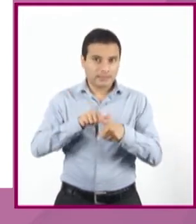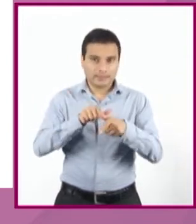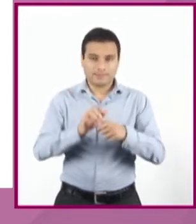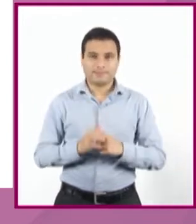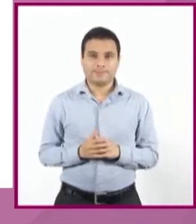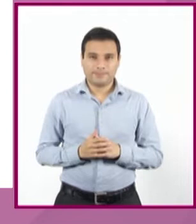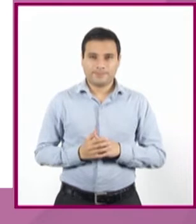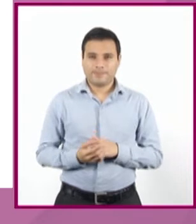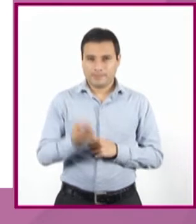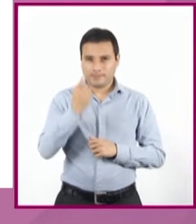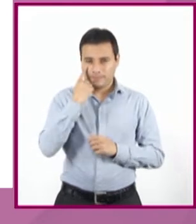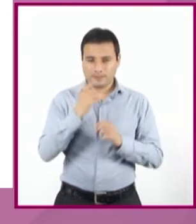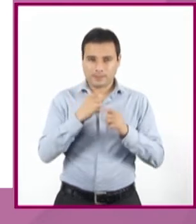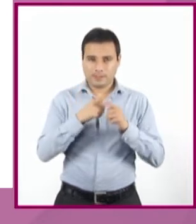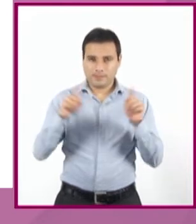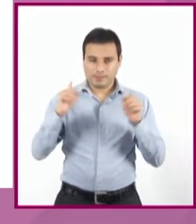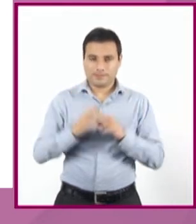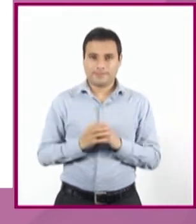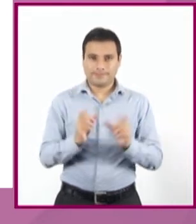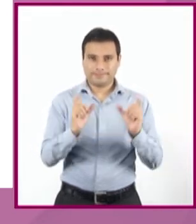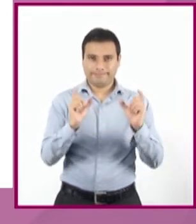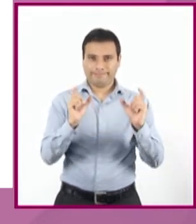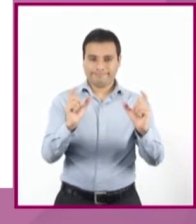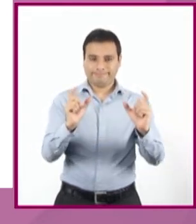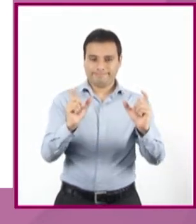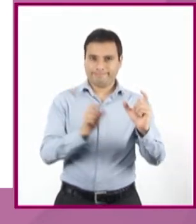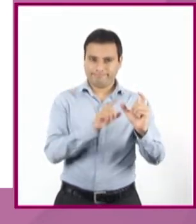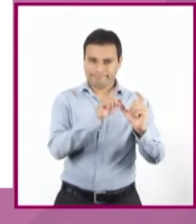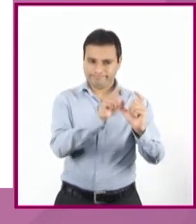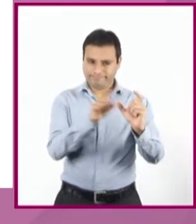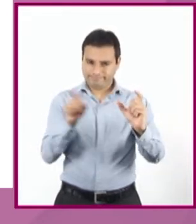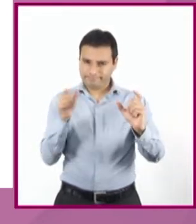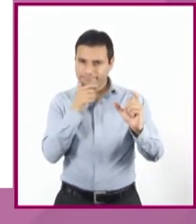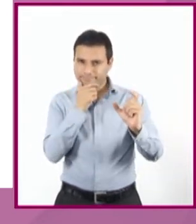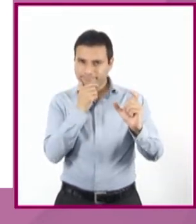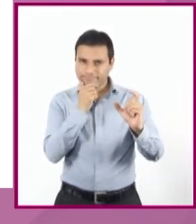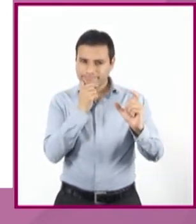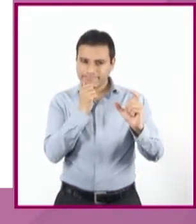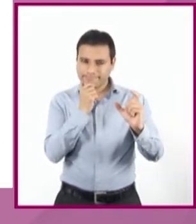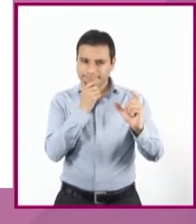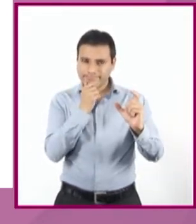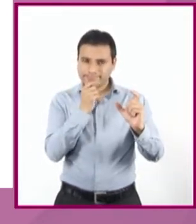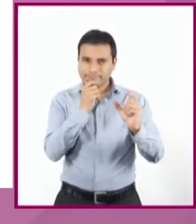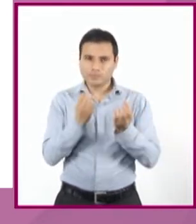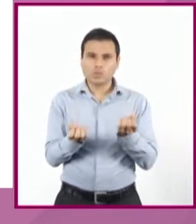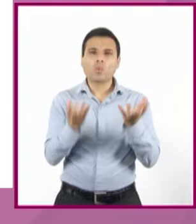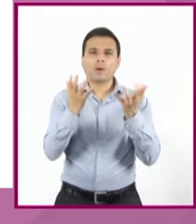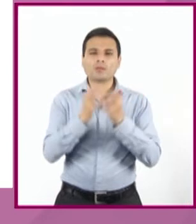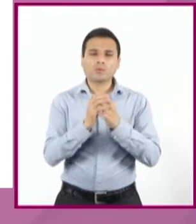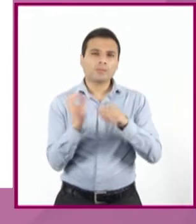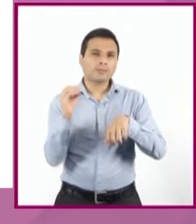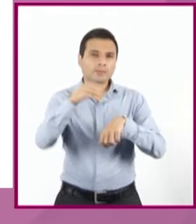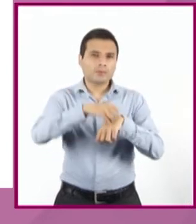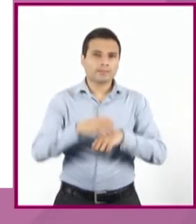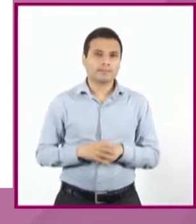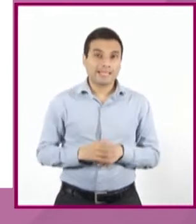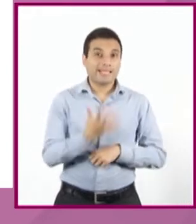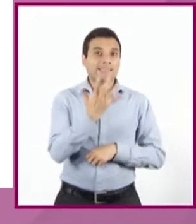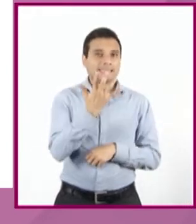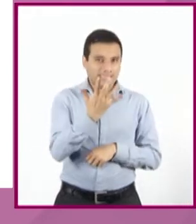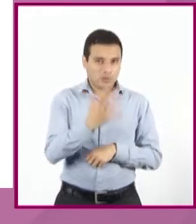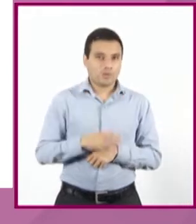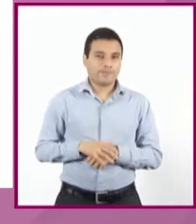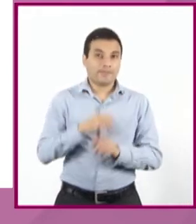la diferencia entre los términos, es decir, cuántos se incrementan y vemos que aumenta de 5 en